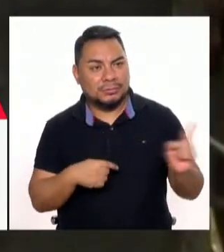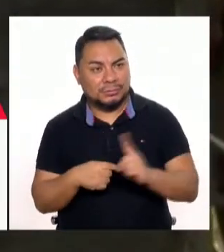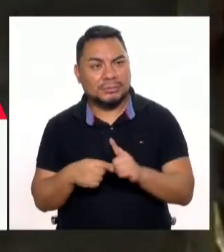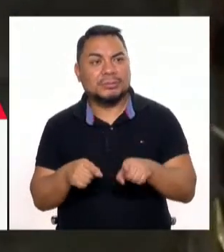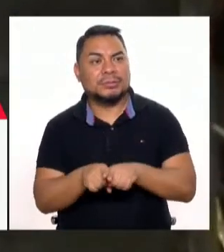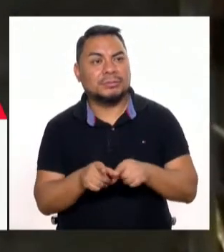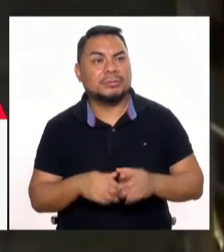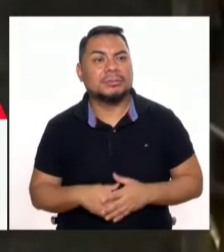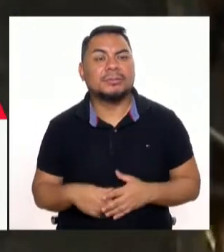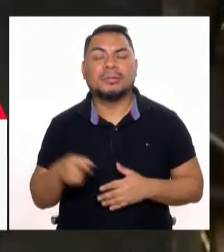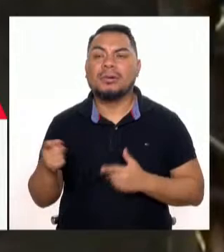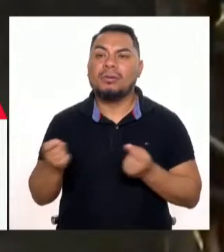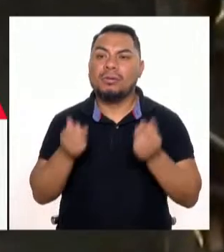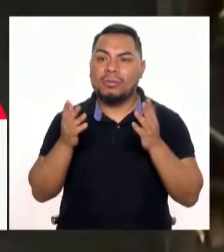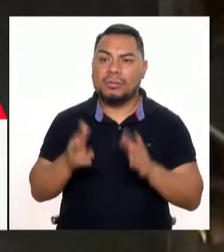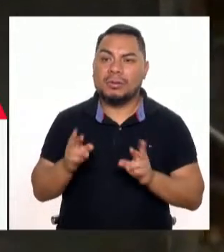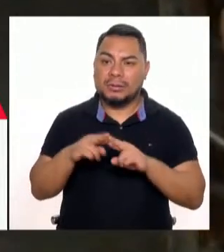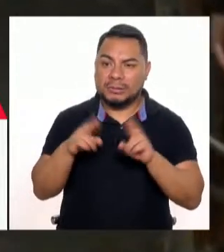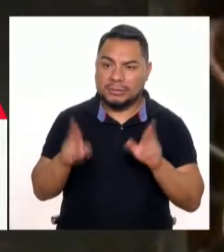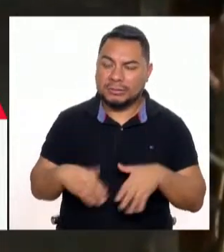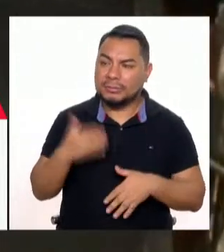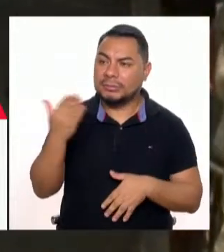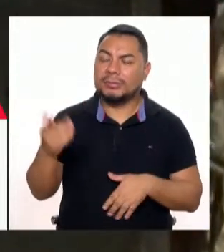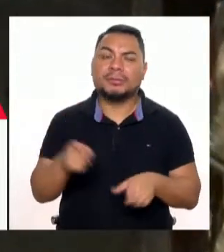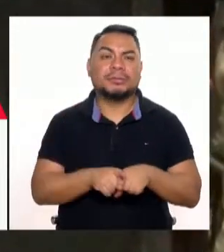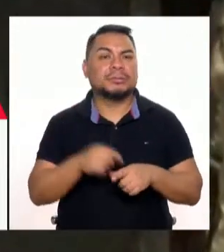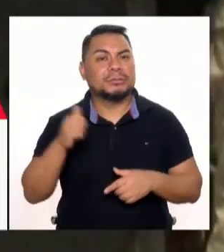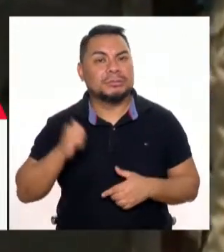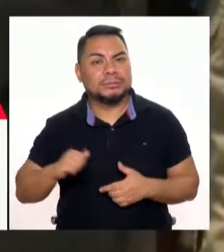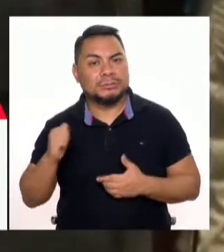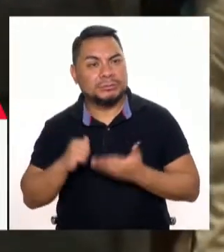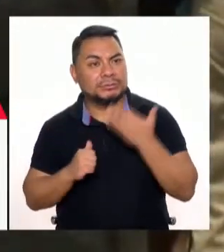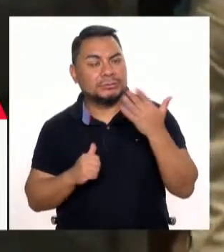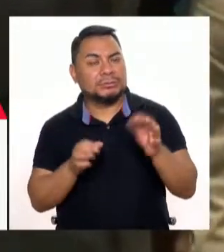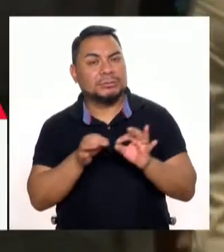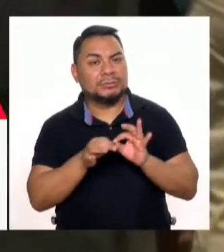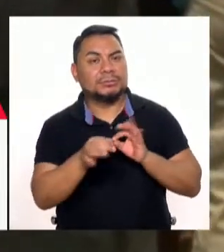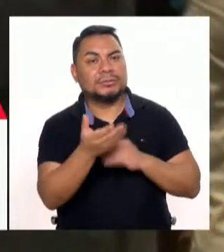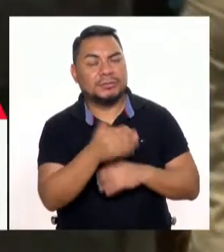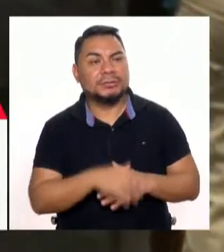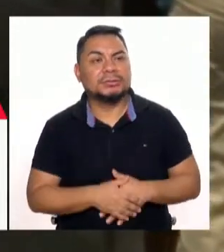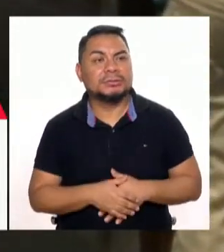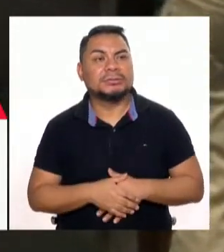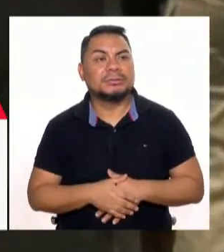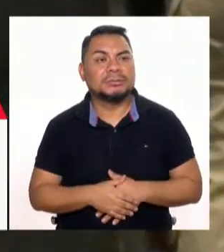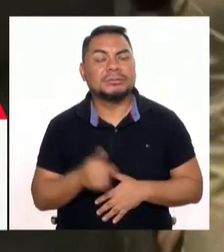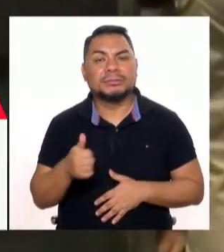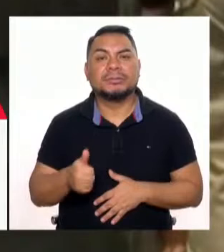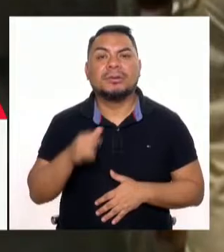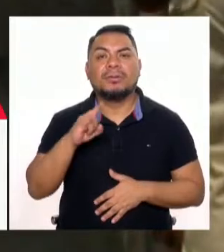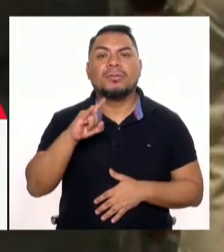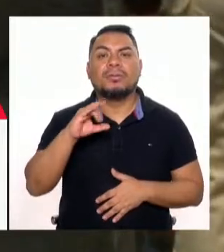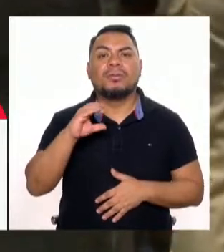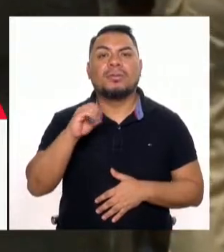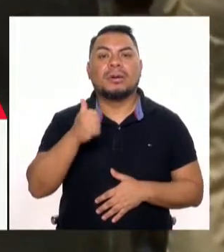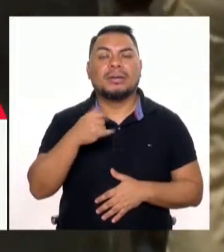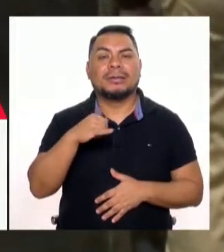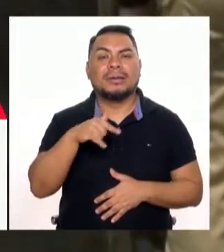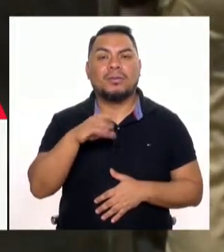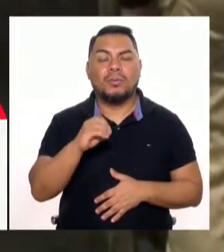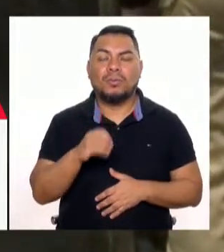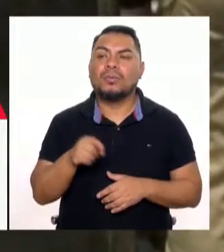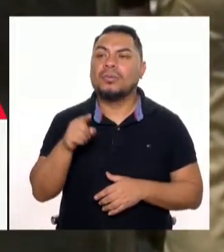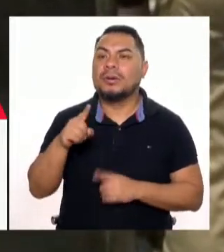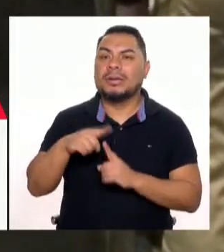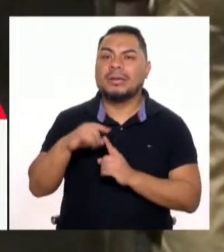al gobernador regional al alcalde provincial de aucayacu de